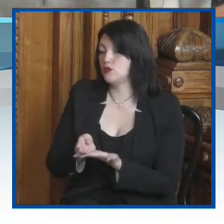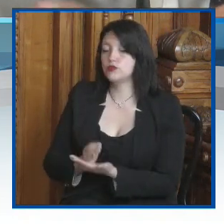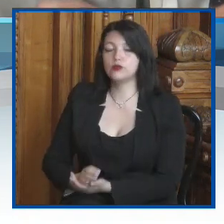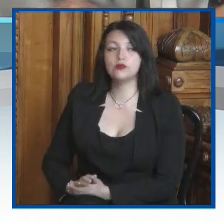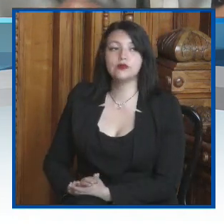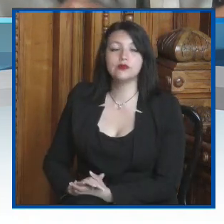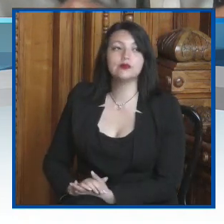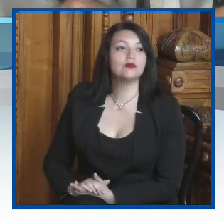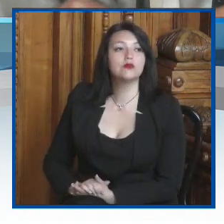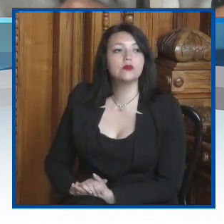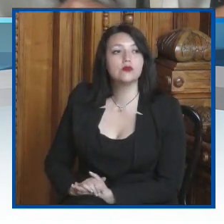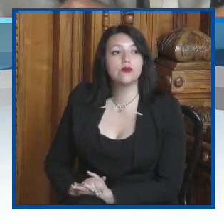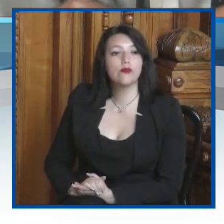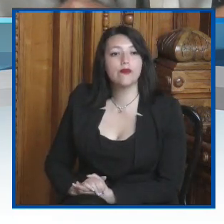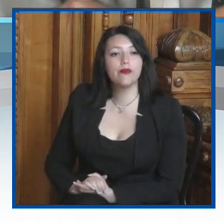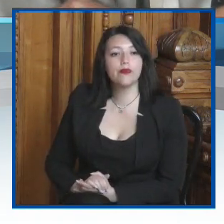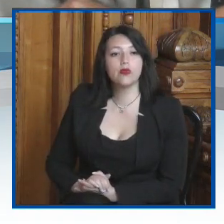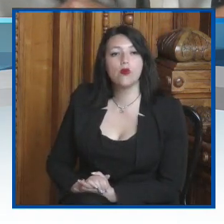También